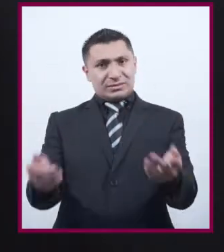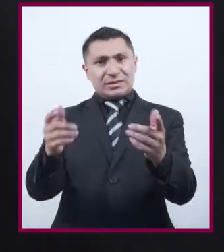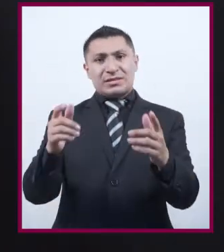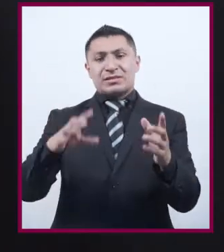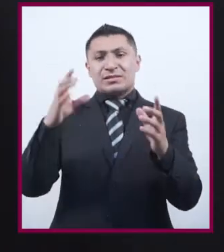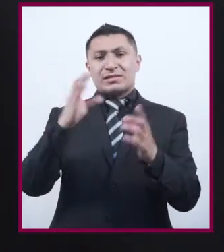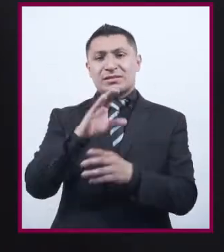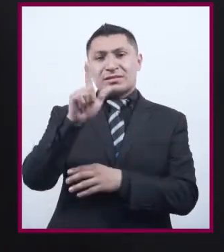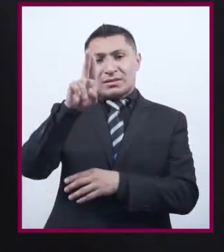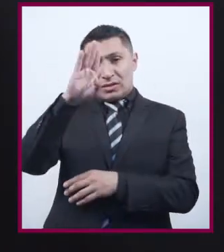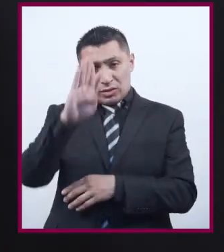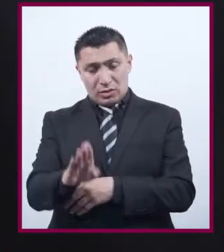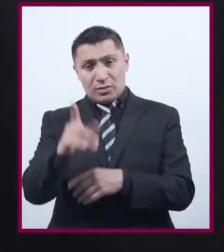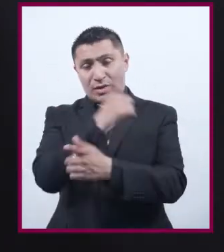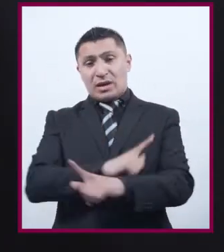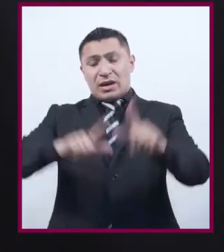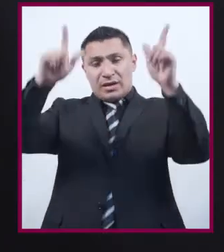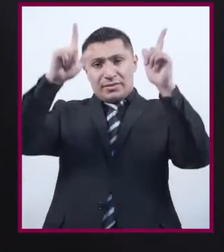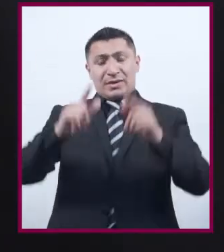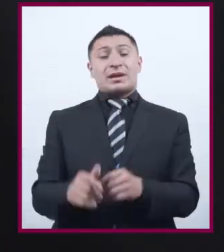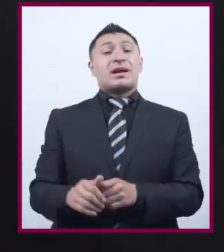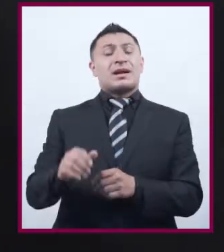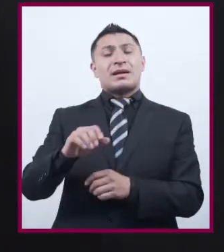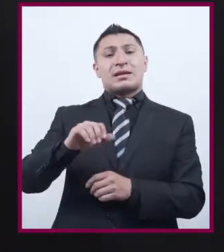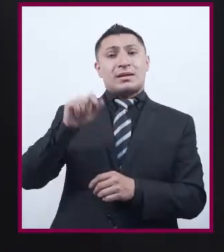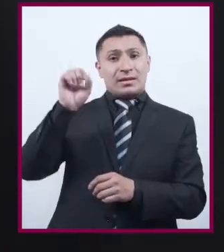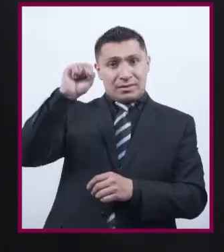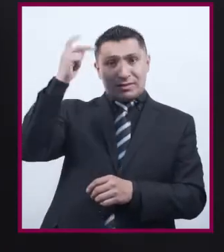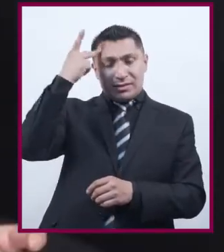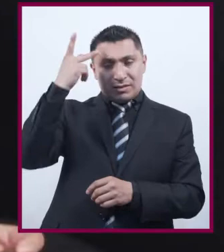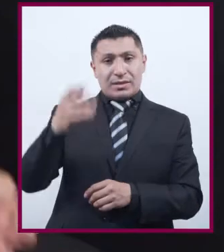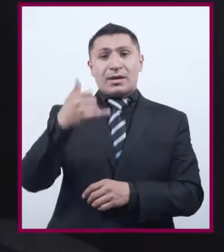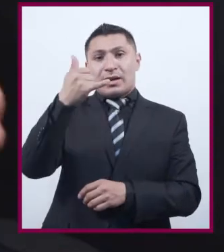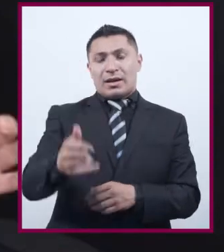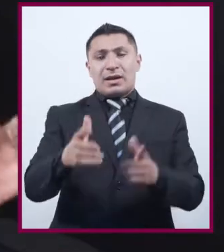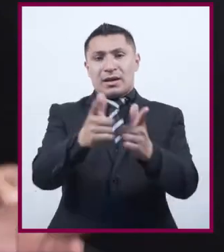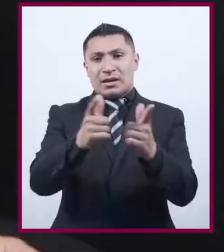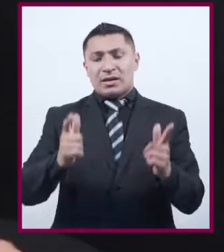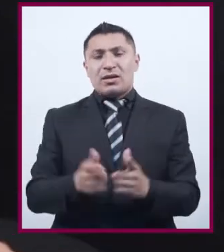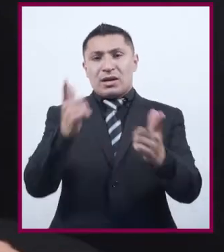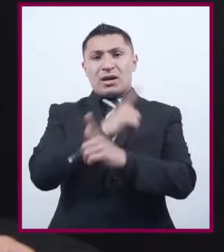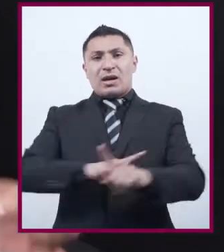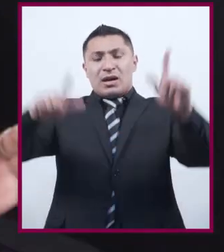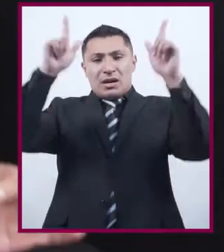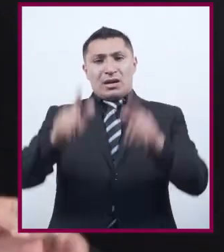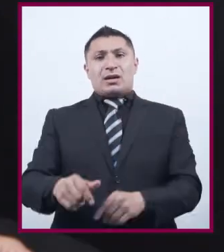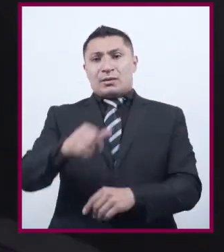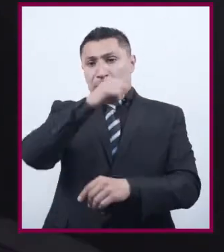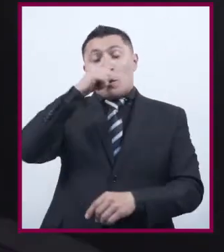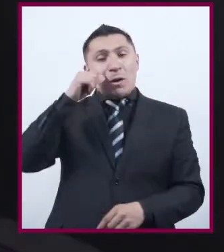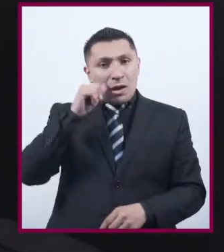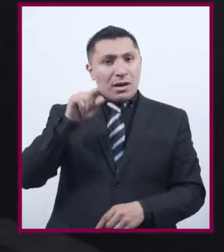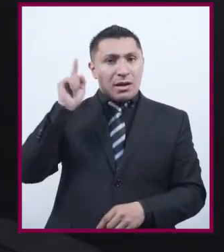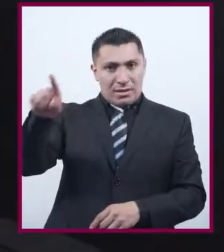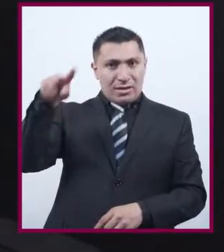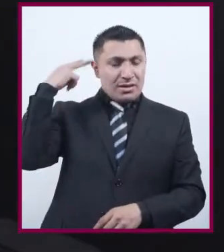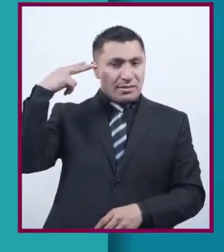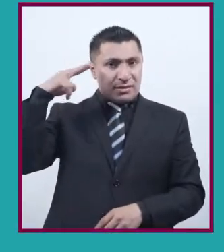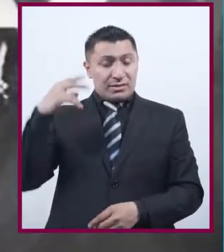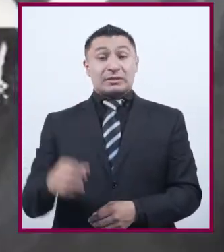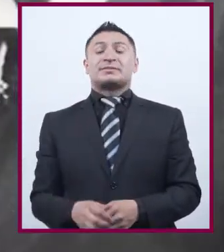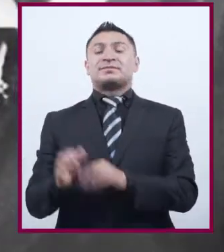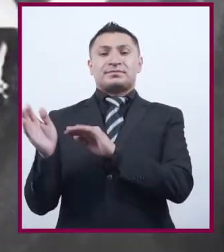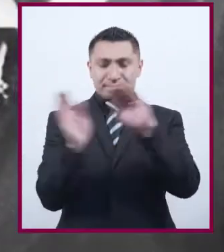organizaciones como el Club Liberal Ponciano Arriaga, en San Luis Potosí, y el Club Liberal Discípulas de Juárez, en